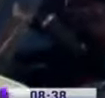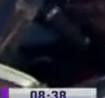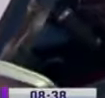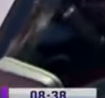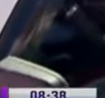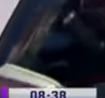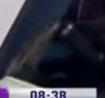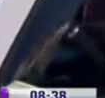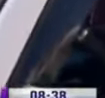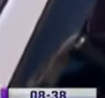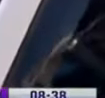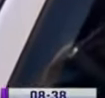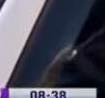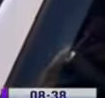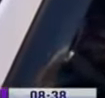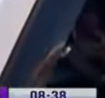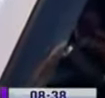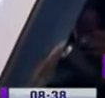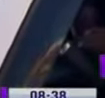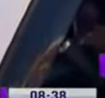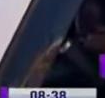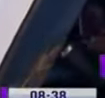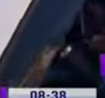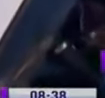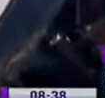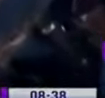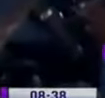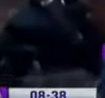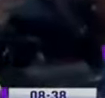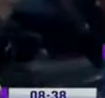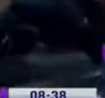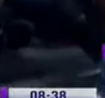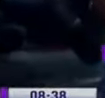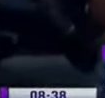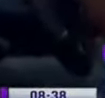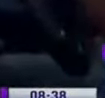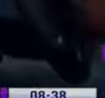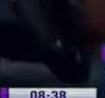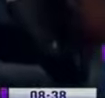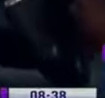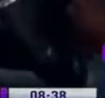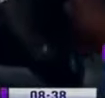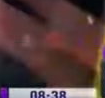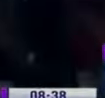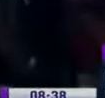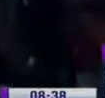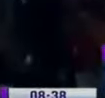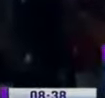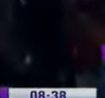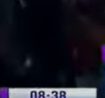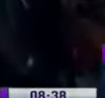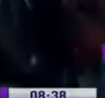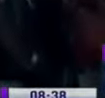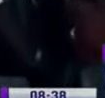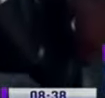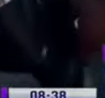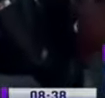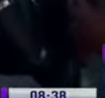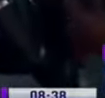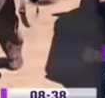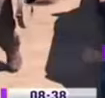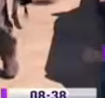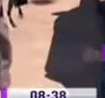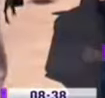Yo ni siquiera de Sacapín. No, Diosito, no quiero. No. Nada de eso. Nada. Está mal estacionado, vecino,